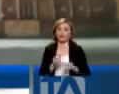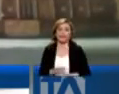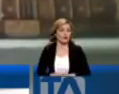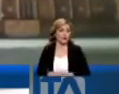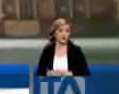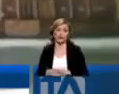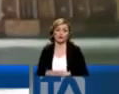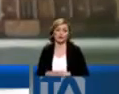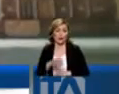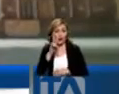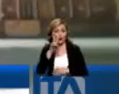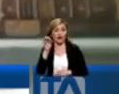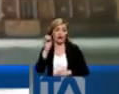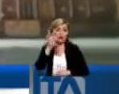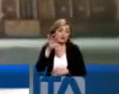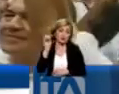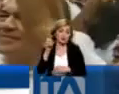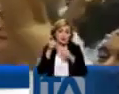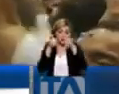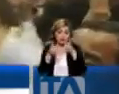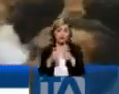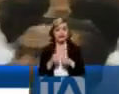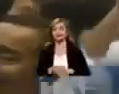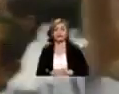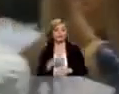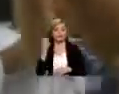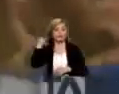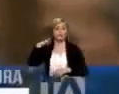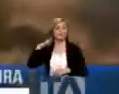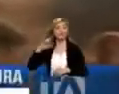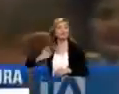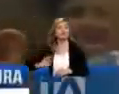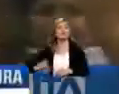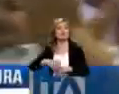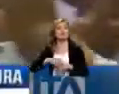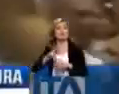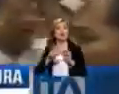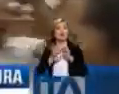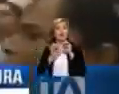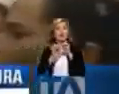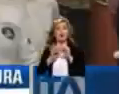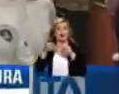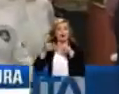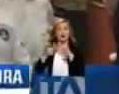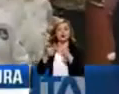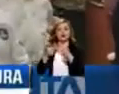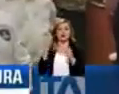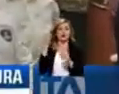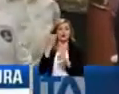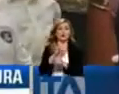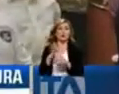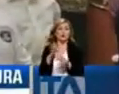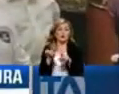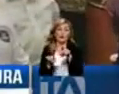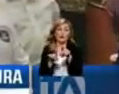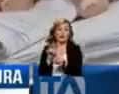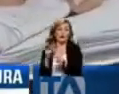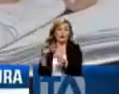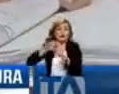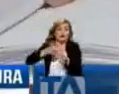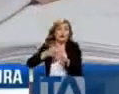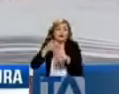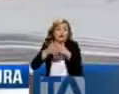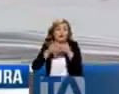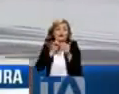no es tener 20 o 40 o 50 candidatos. Pero el número de precandidatos no es lo único que genera críticas, sino también el hecho de que varios aspirantes